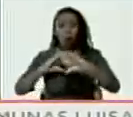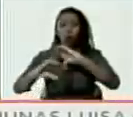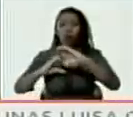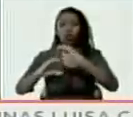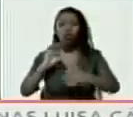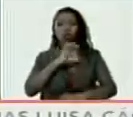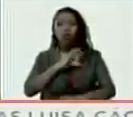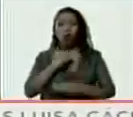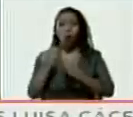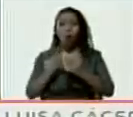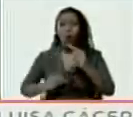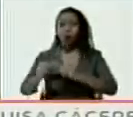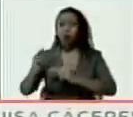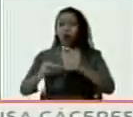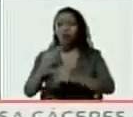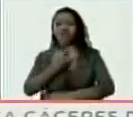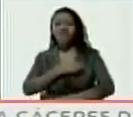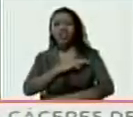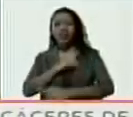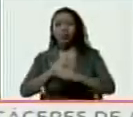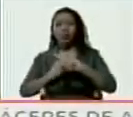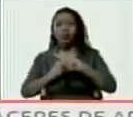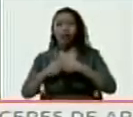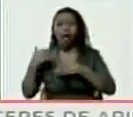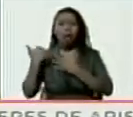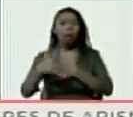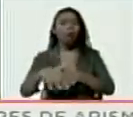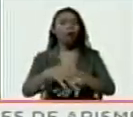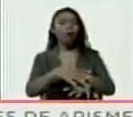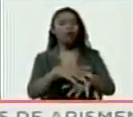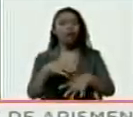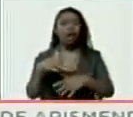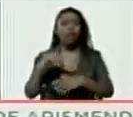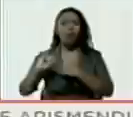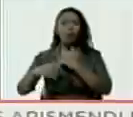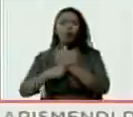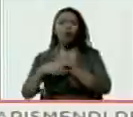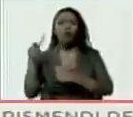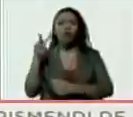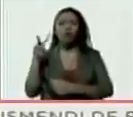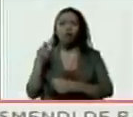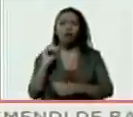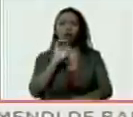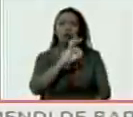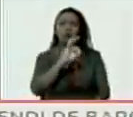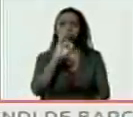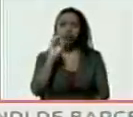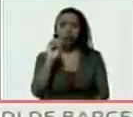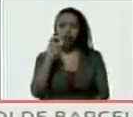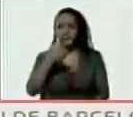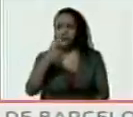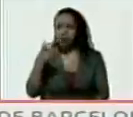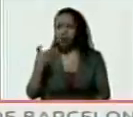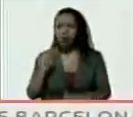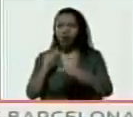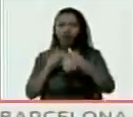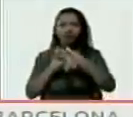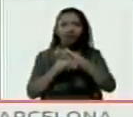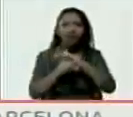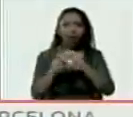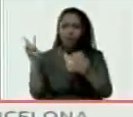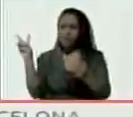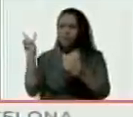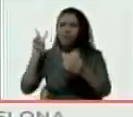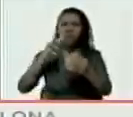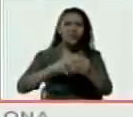construye un falso positivo. La marcha de Juan Guaidó en Venezuela, 30 personas que ingresaron de manera